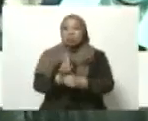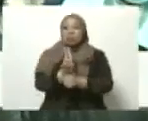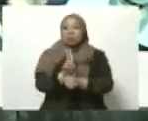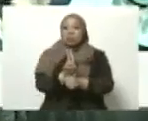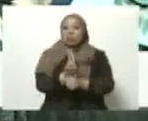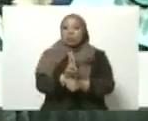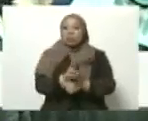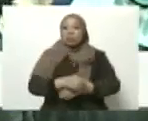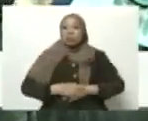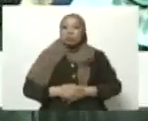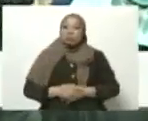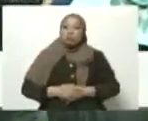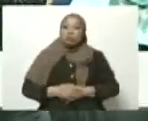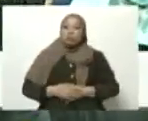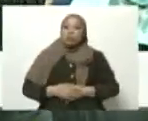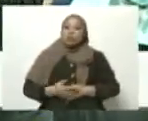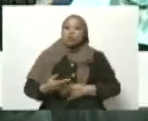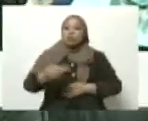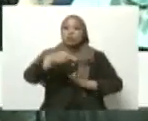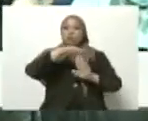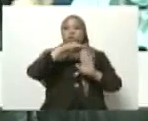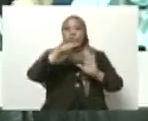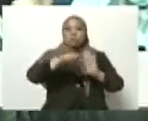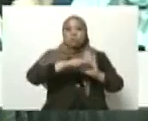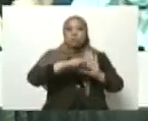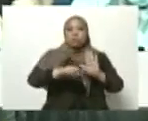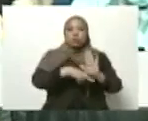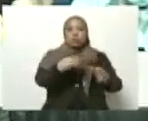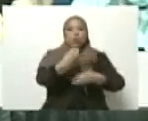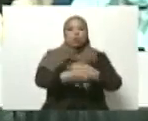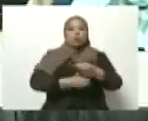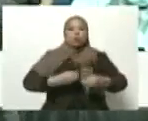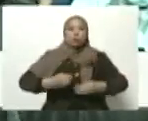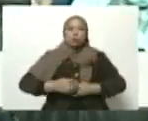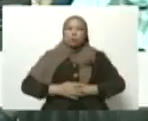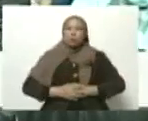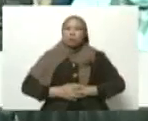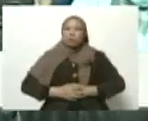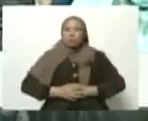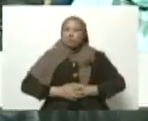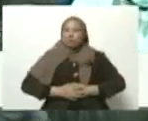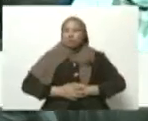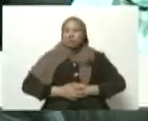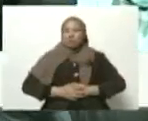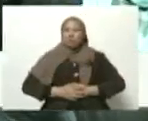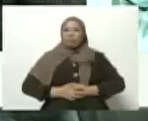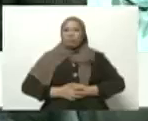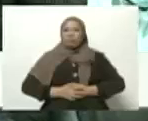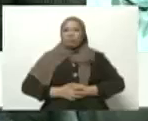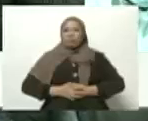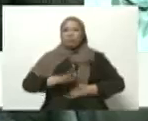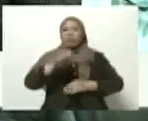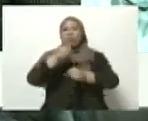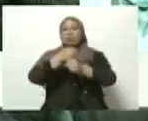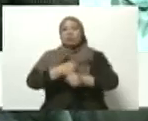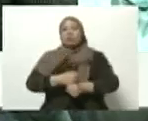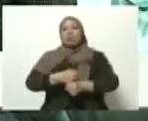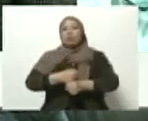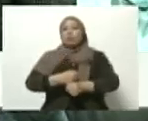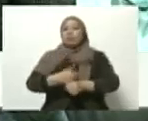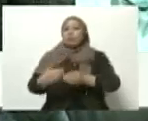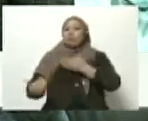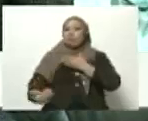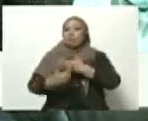lado. En segundo lugar, las medidas coercitivas unilaterales, una forma de agresión. Tiempo, la pregunta, diputada, que quiero hacer es, mi